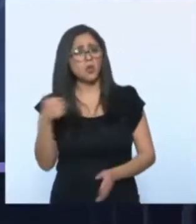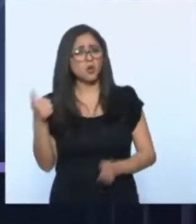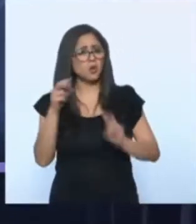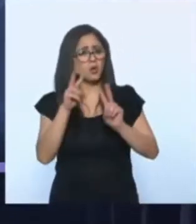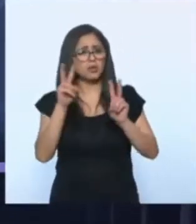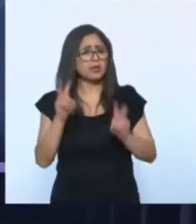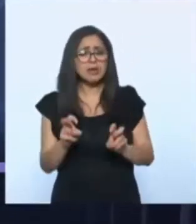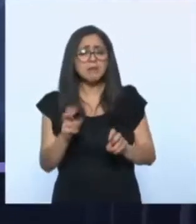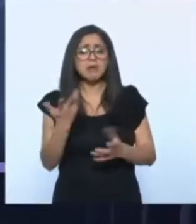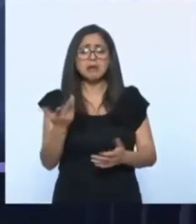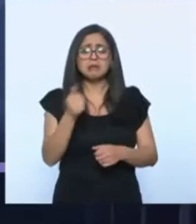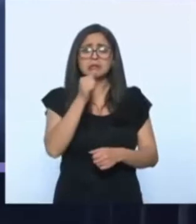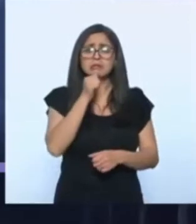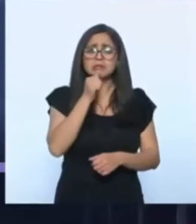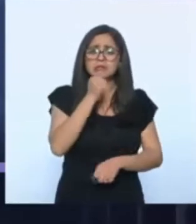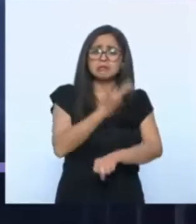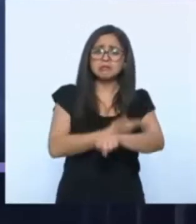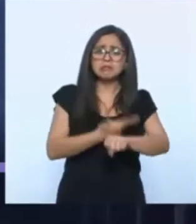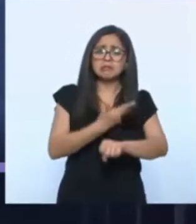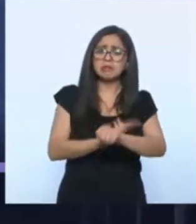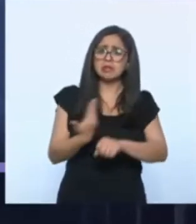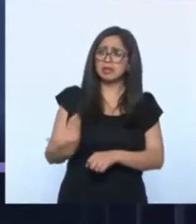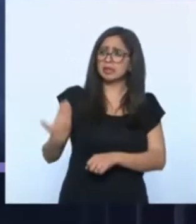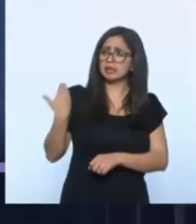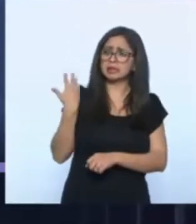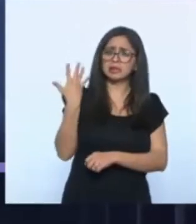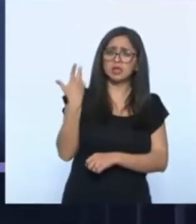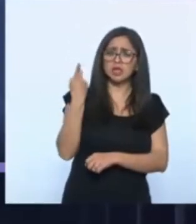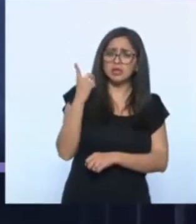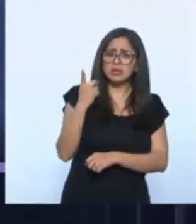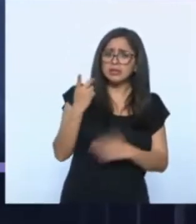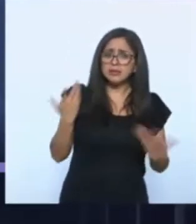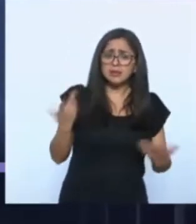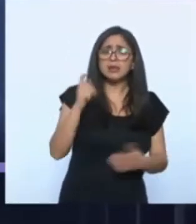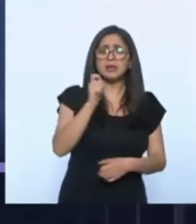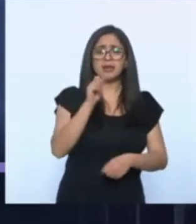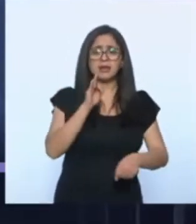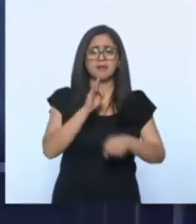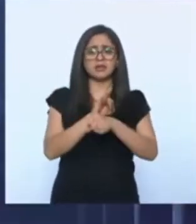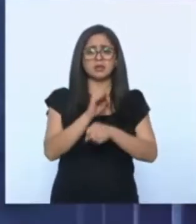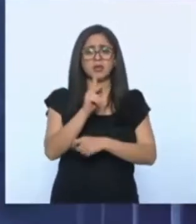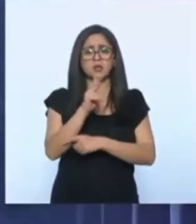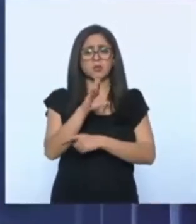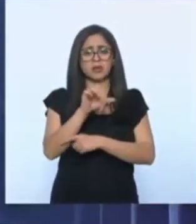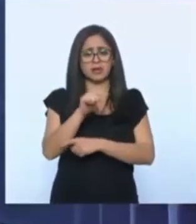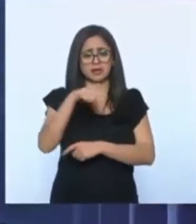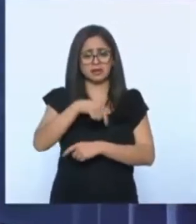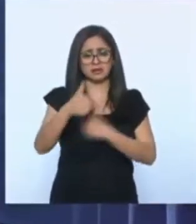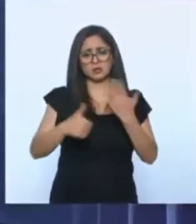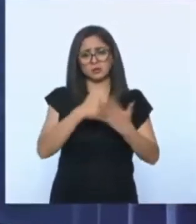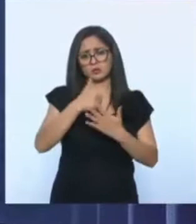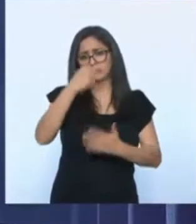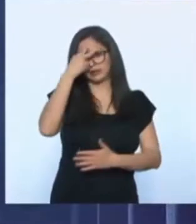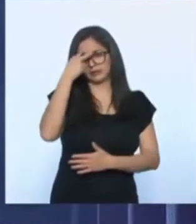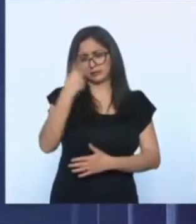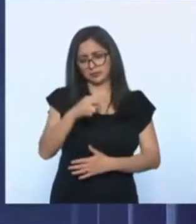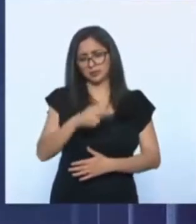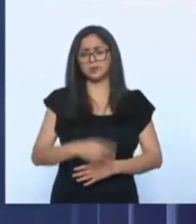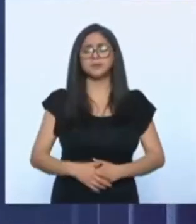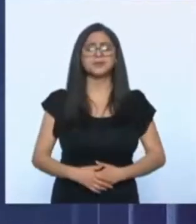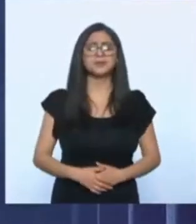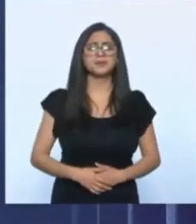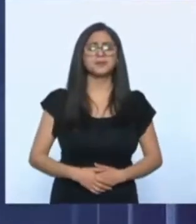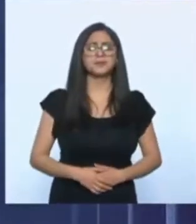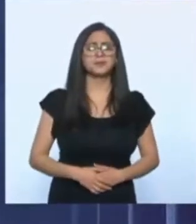el 5 de diciembre del año pasado, que es la Defensoría Pública en la Ciudad de México. Y